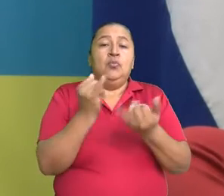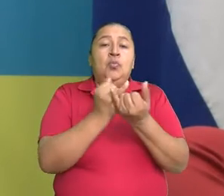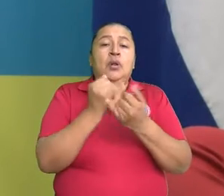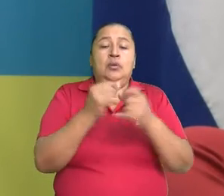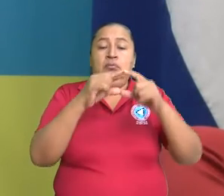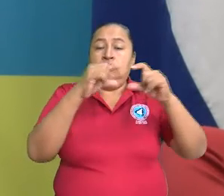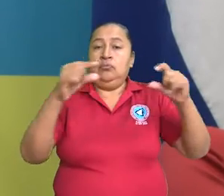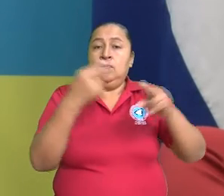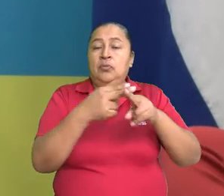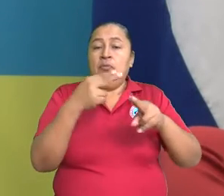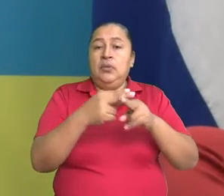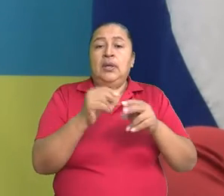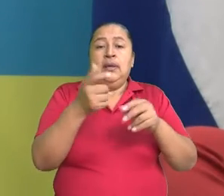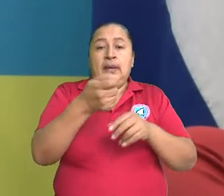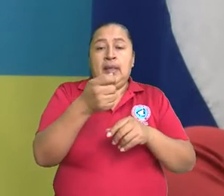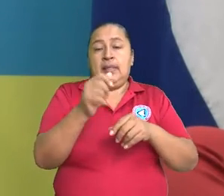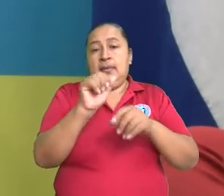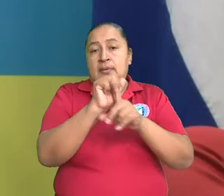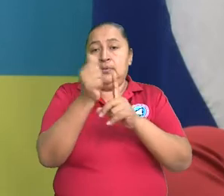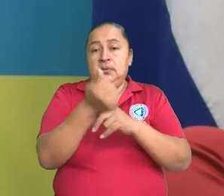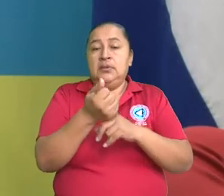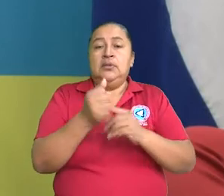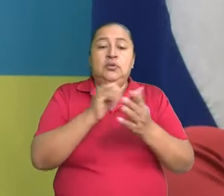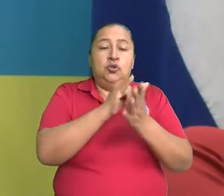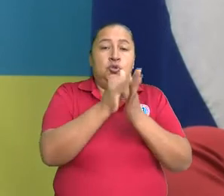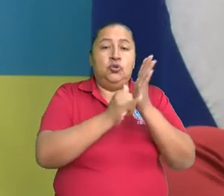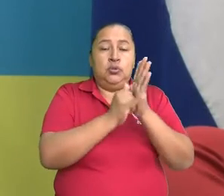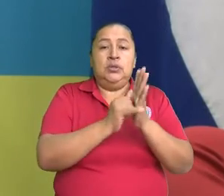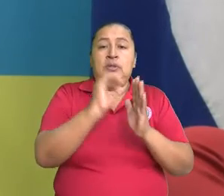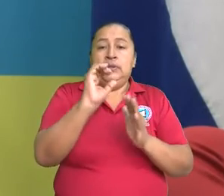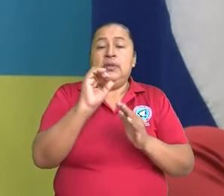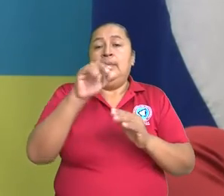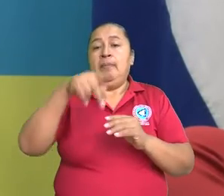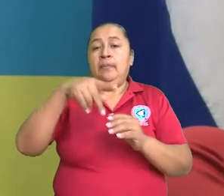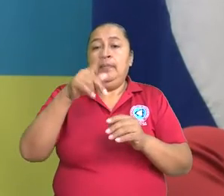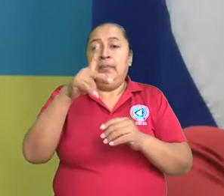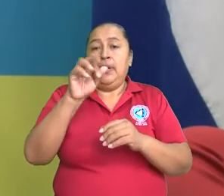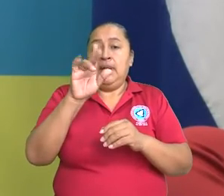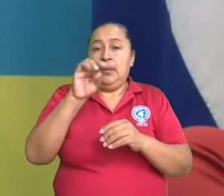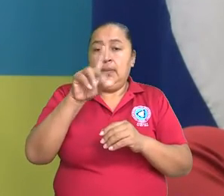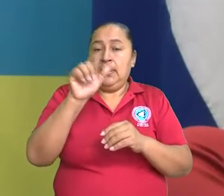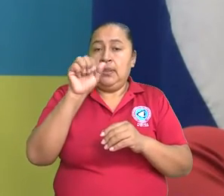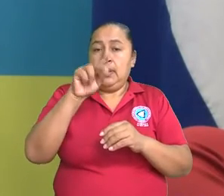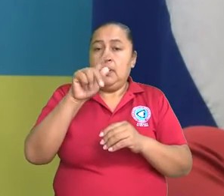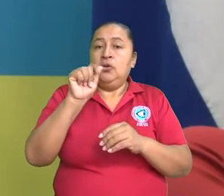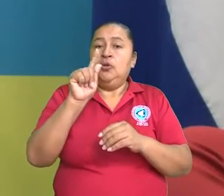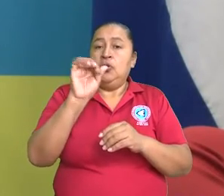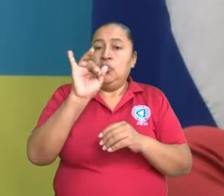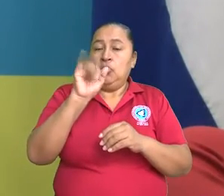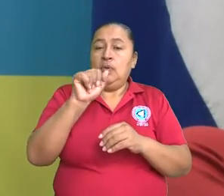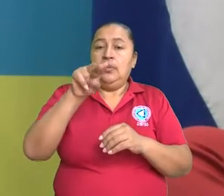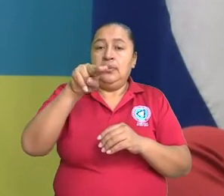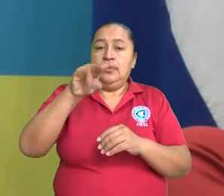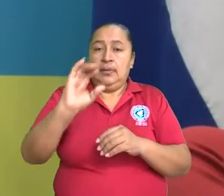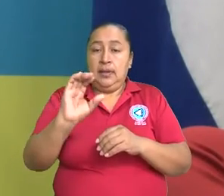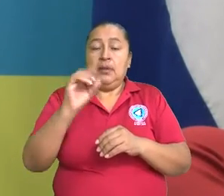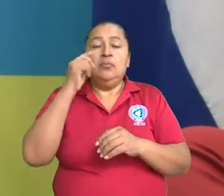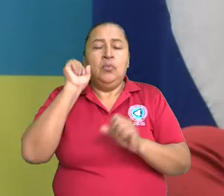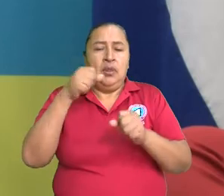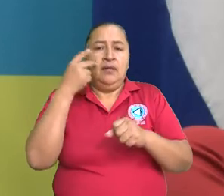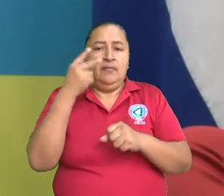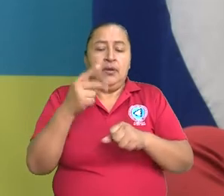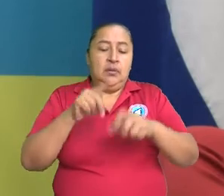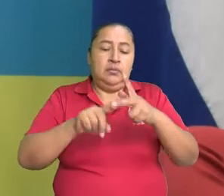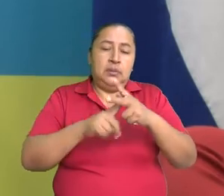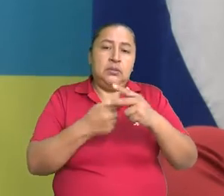Canal Parlamentario de Nicaragua y en YouTube como Ser Parlamentario Nic. Ahí usted puede vernos en vivo a partir